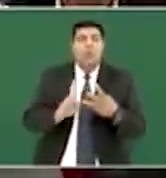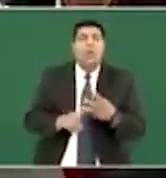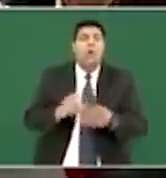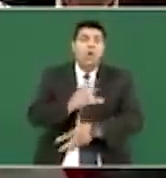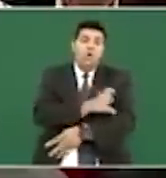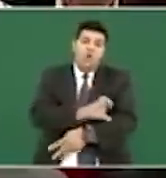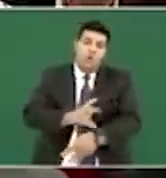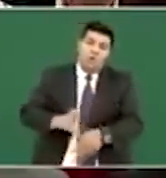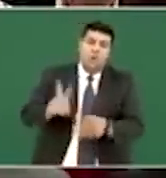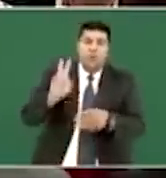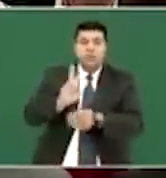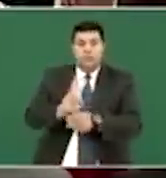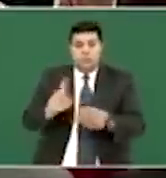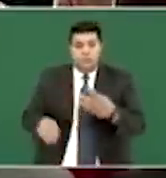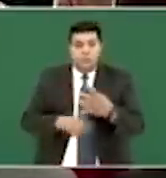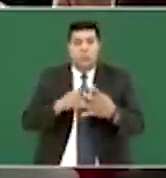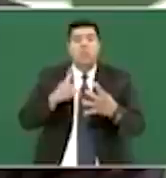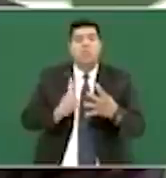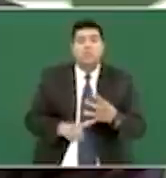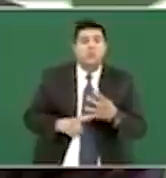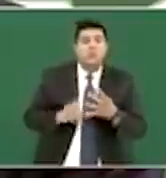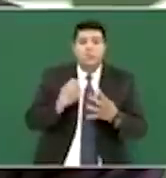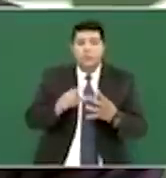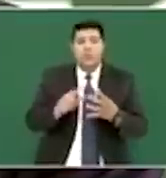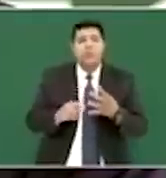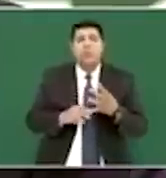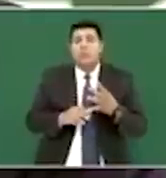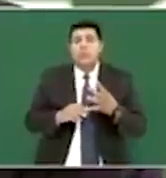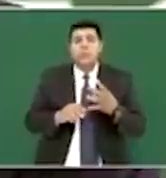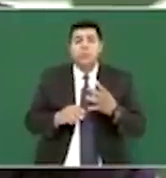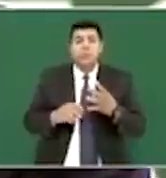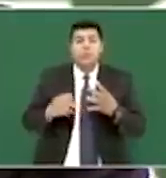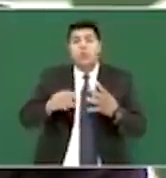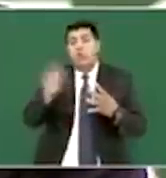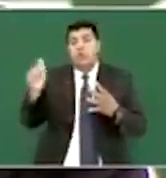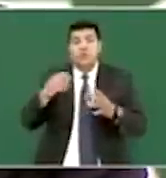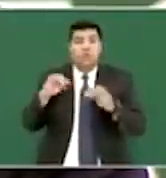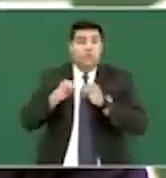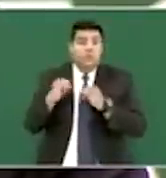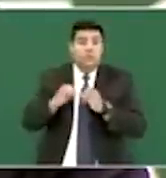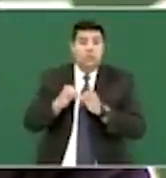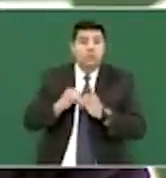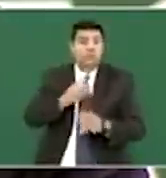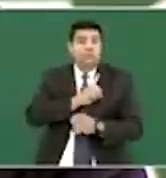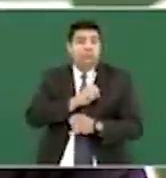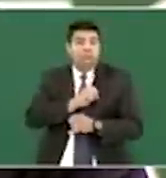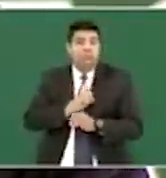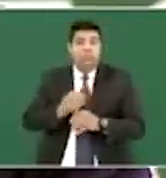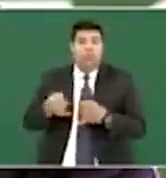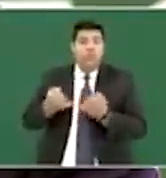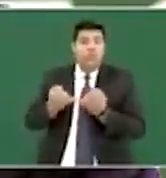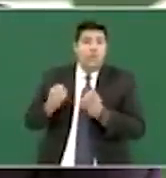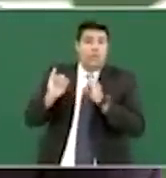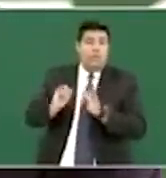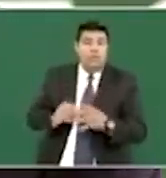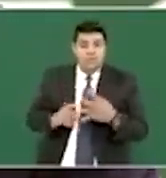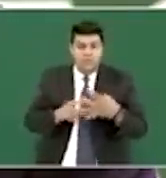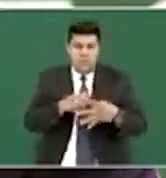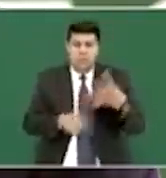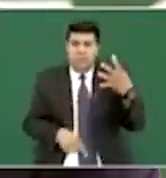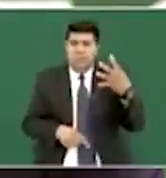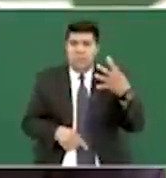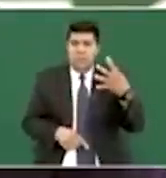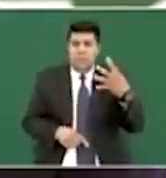coordinaciones, órganos autónomos. Entonces, estamos buscando la forma de llegar a un acuerdo